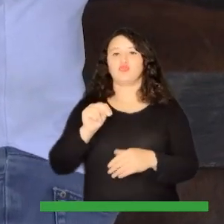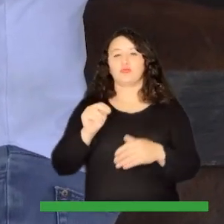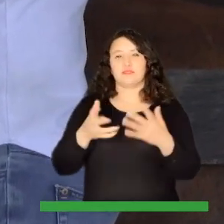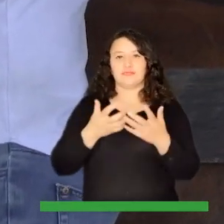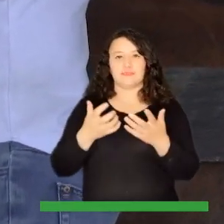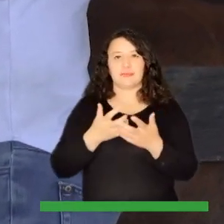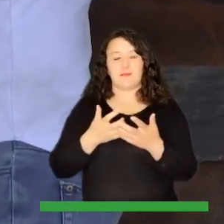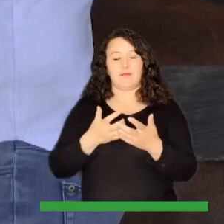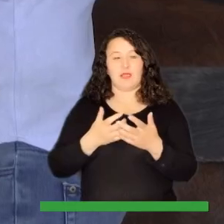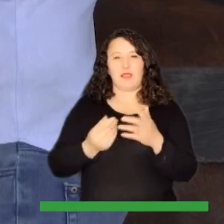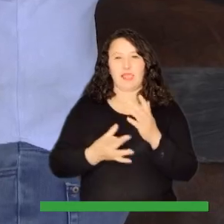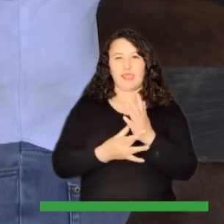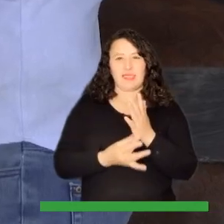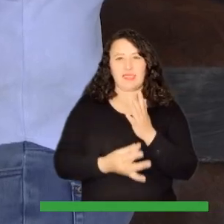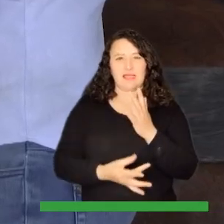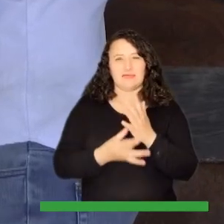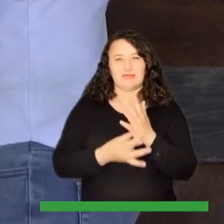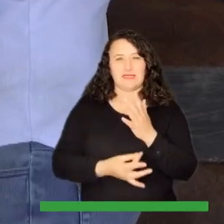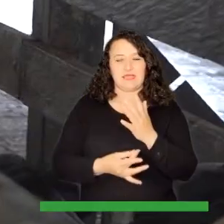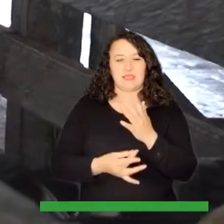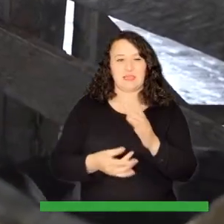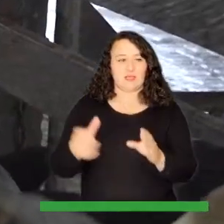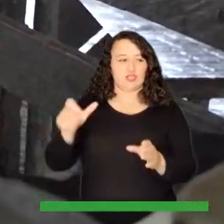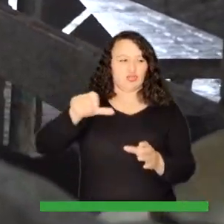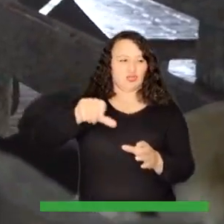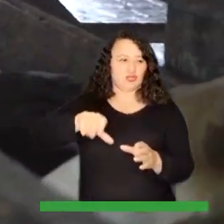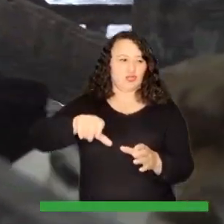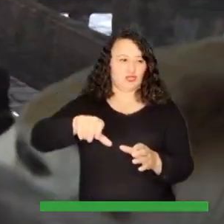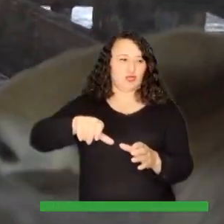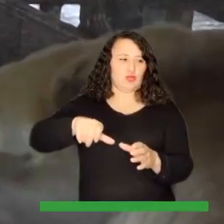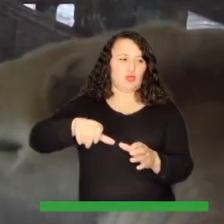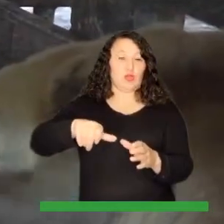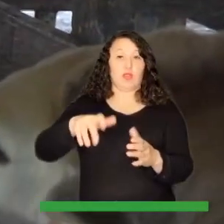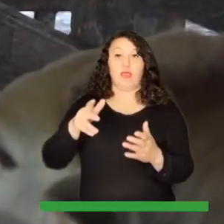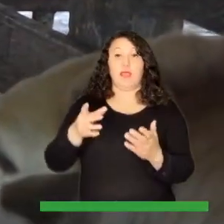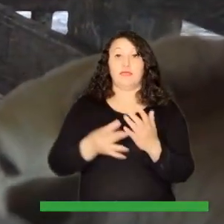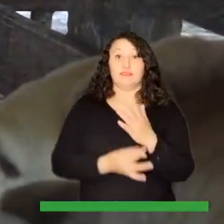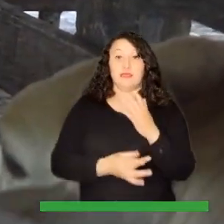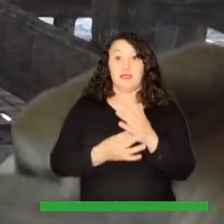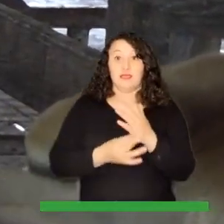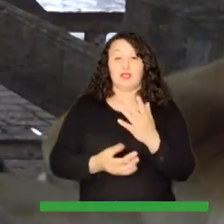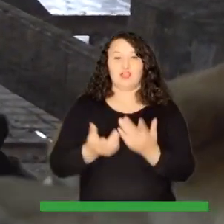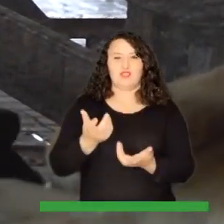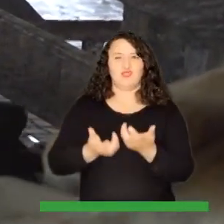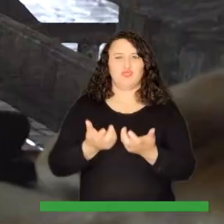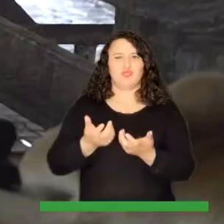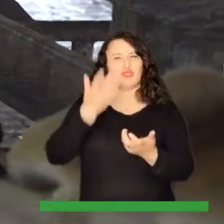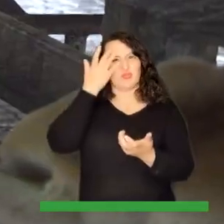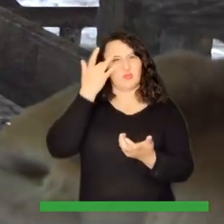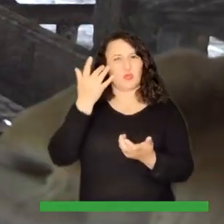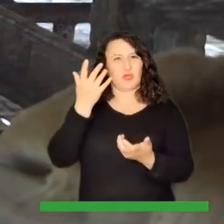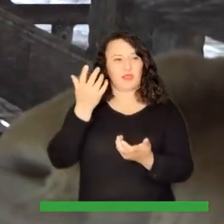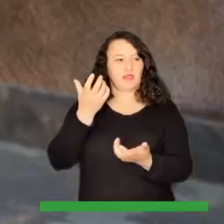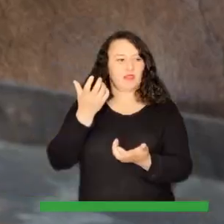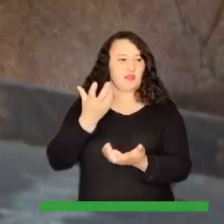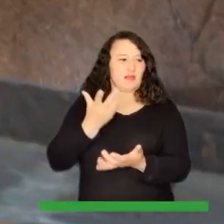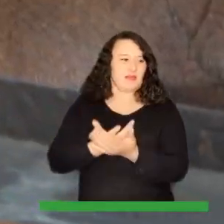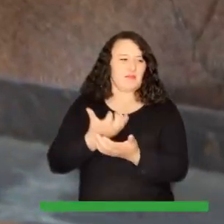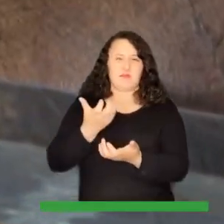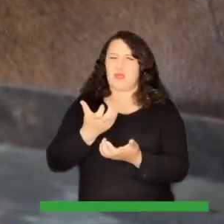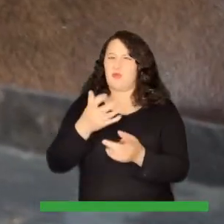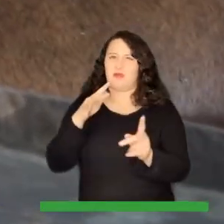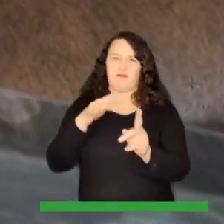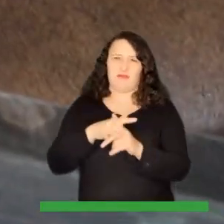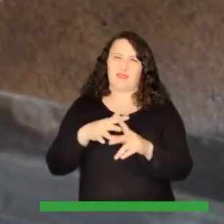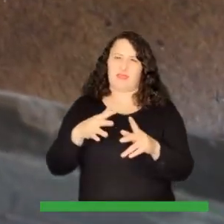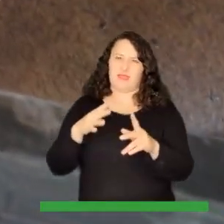es disolver en aceite el producto. Lo hacemos en aceite de cocina porque el aceite quemado, ese de mecánica, le hace